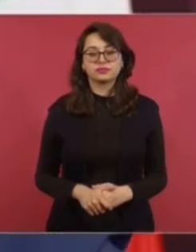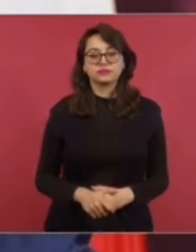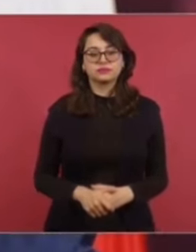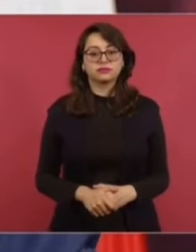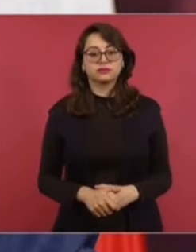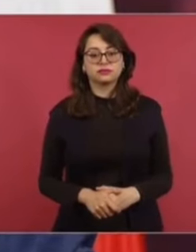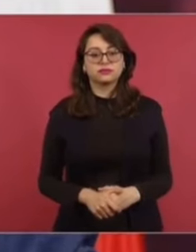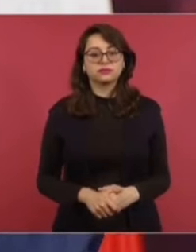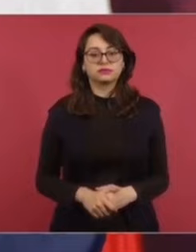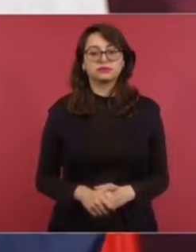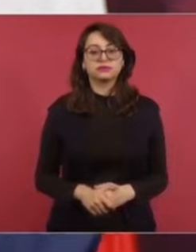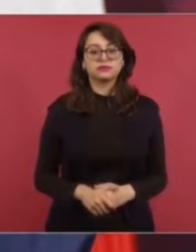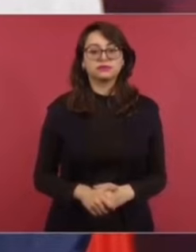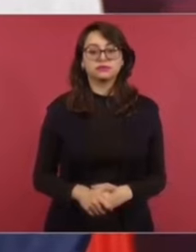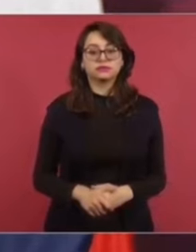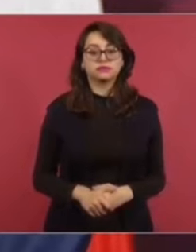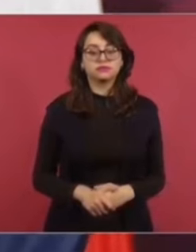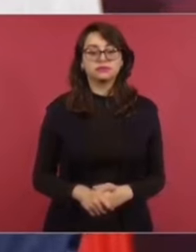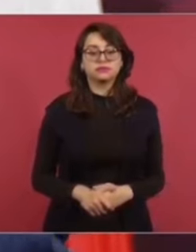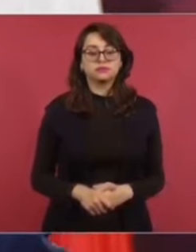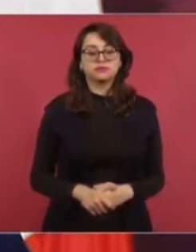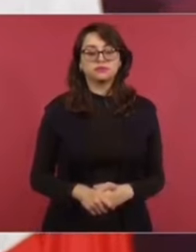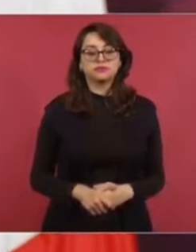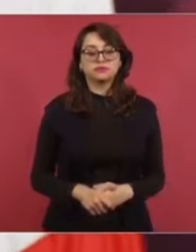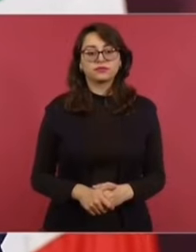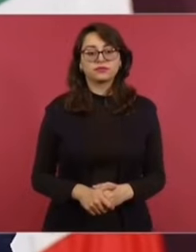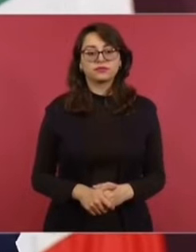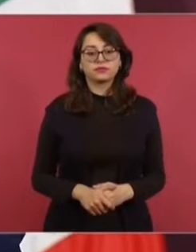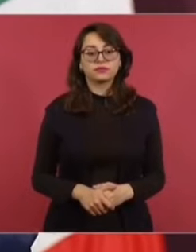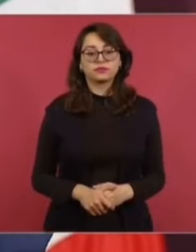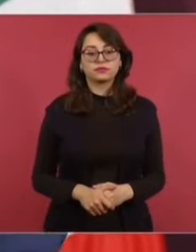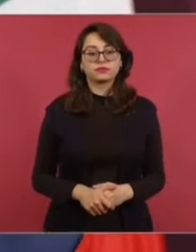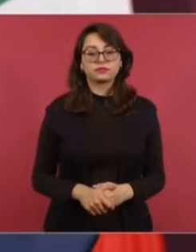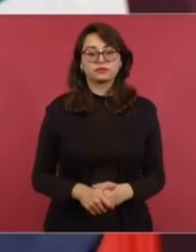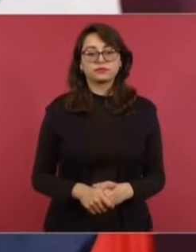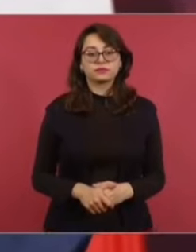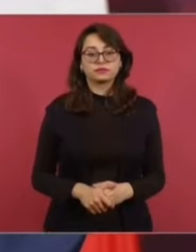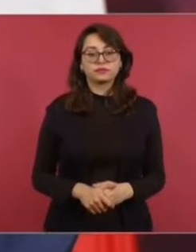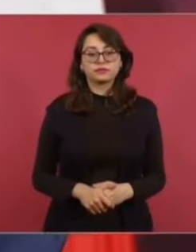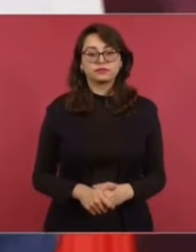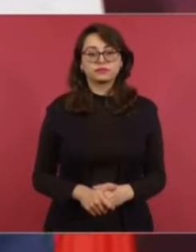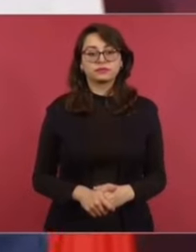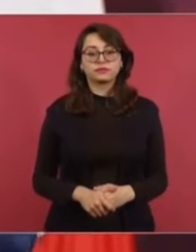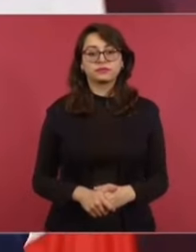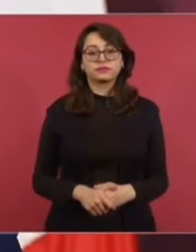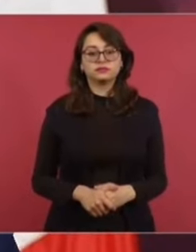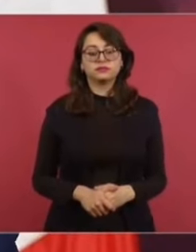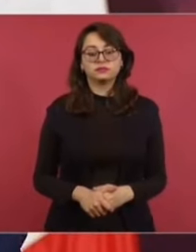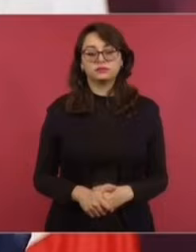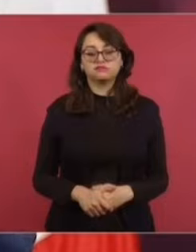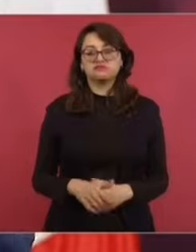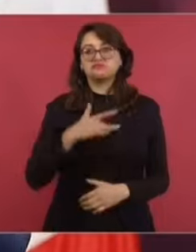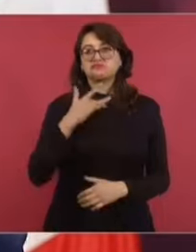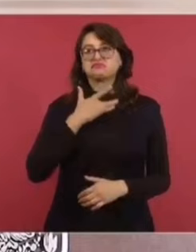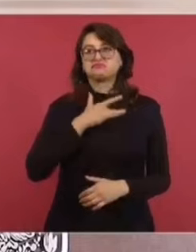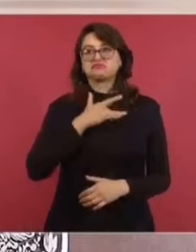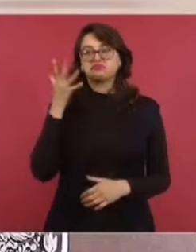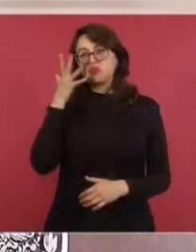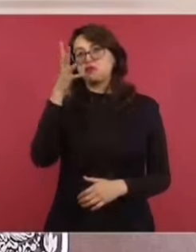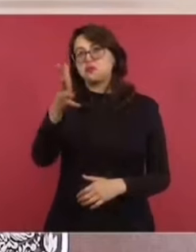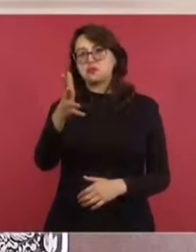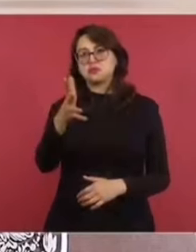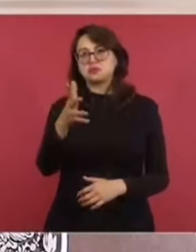no veo ninguna posibilidad, no veo en el horizonte el que pueda darse marcha